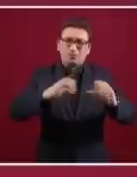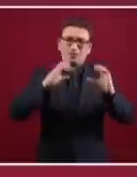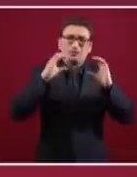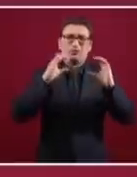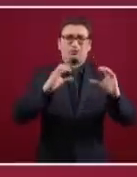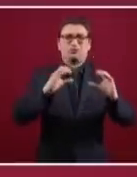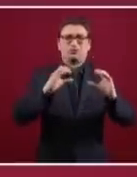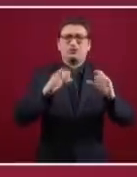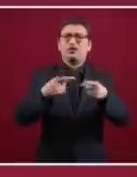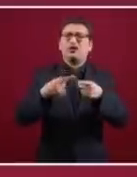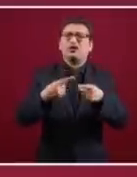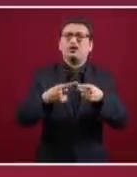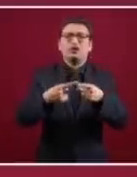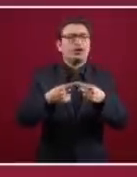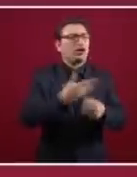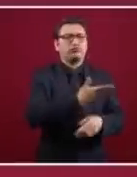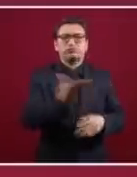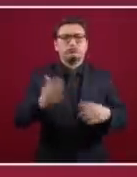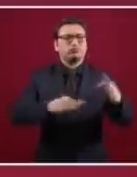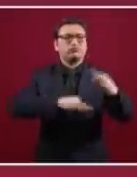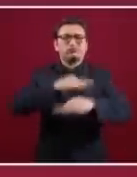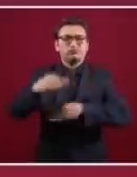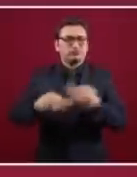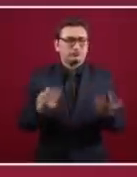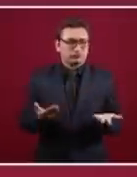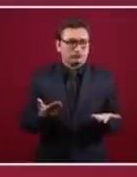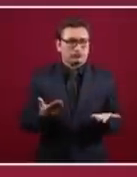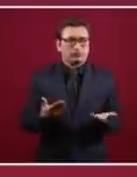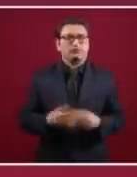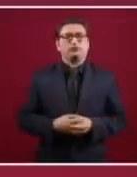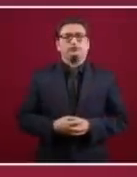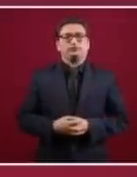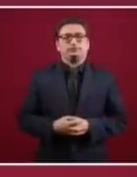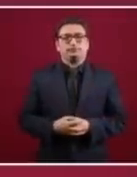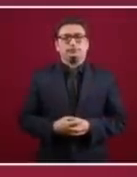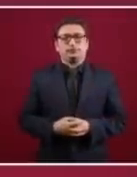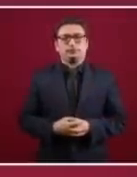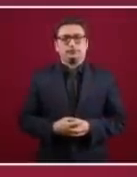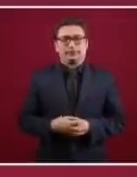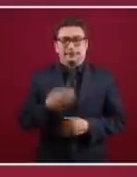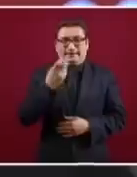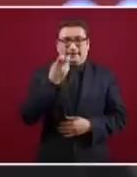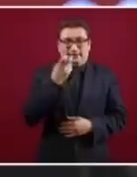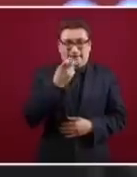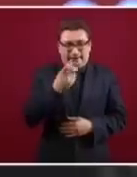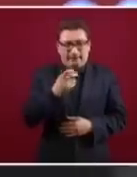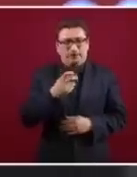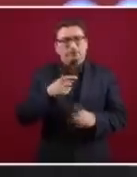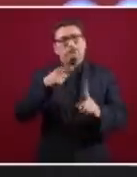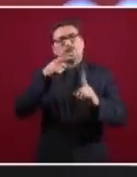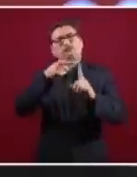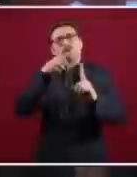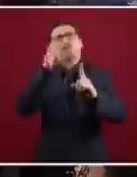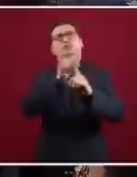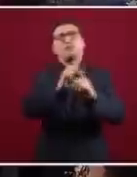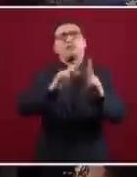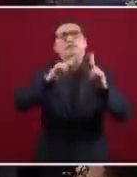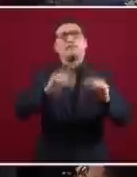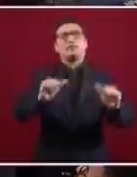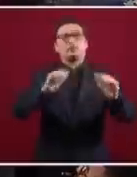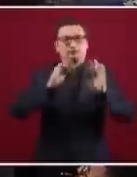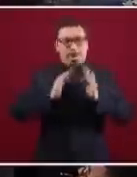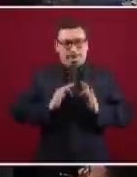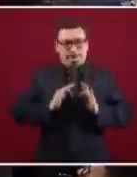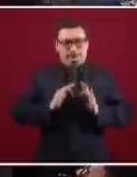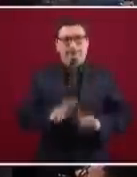de todos y al mismo tiempo se garantice la paz y la tranquilidad segunda